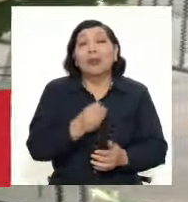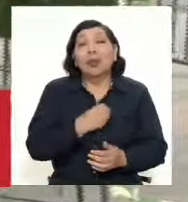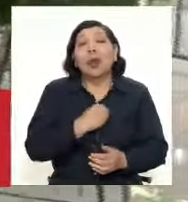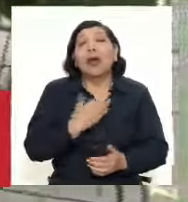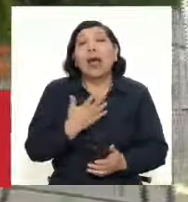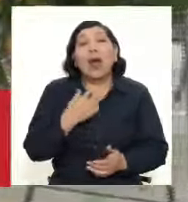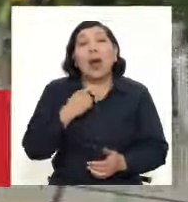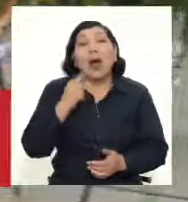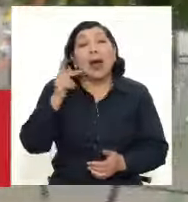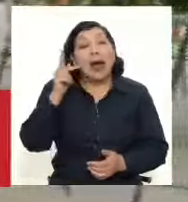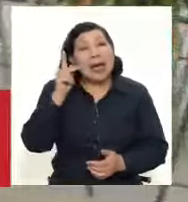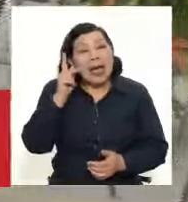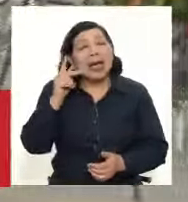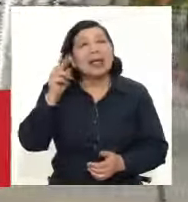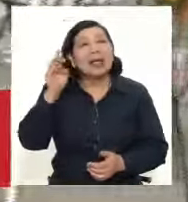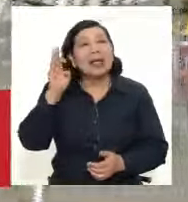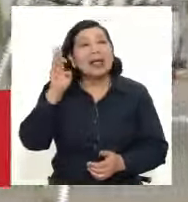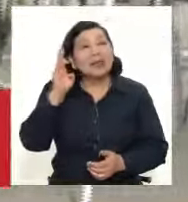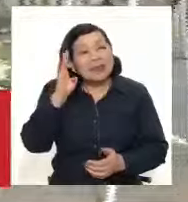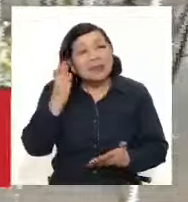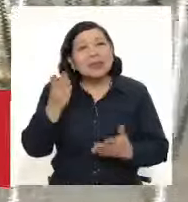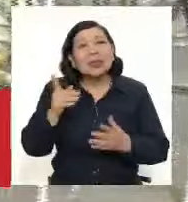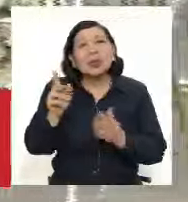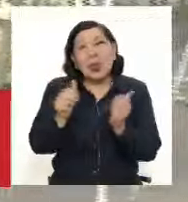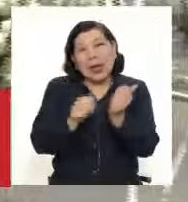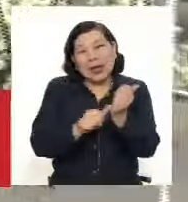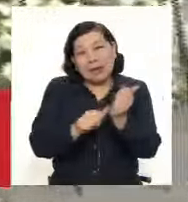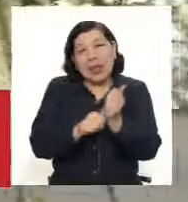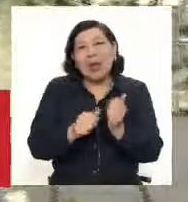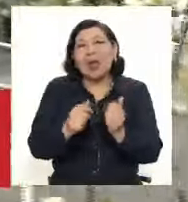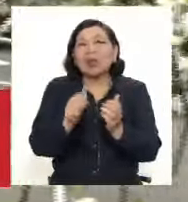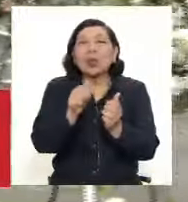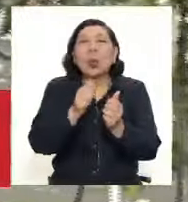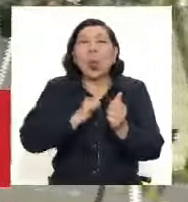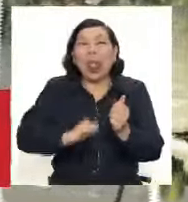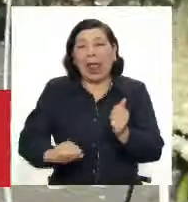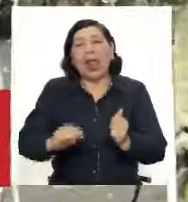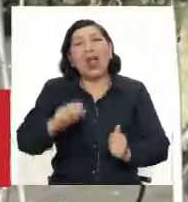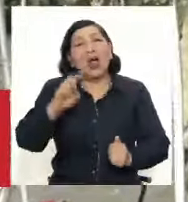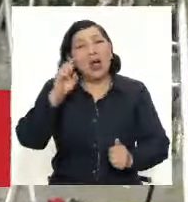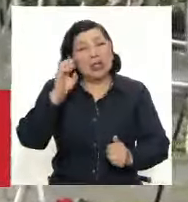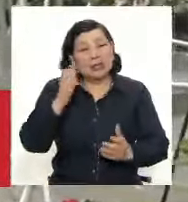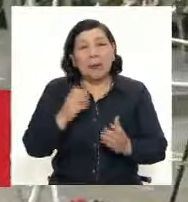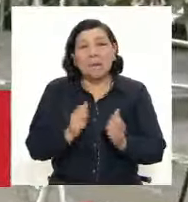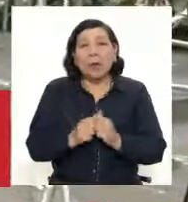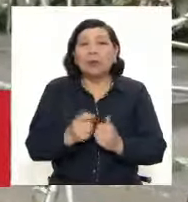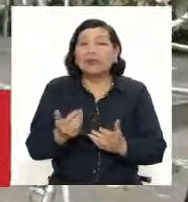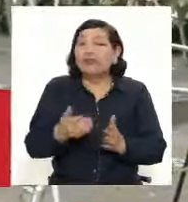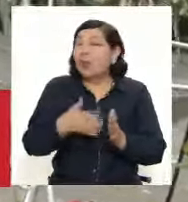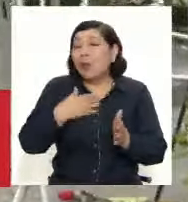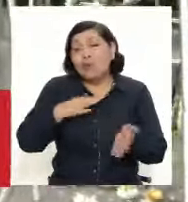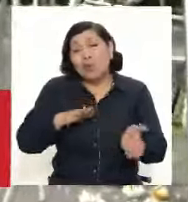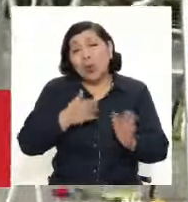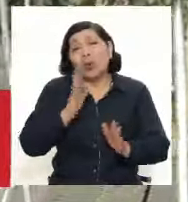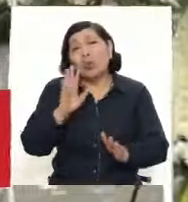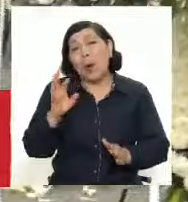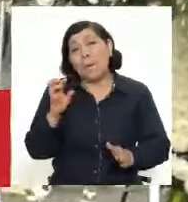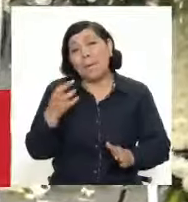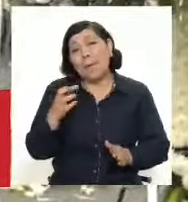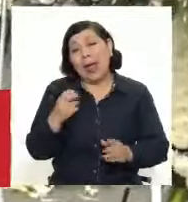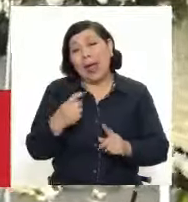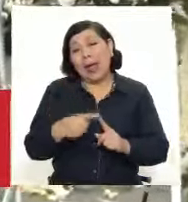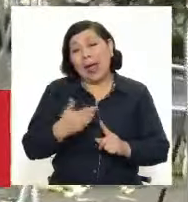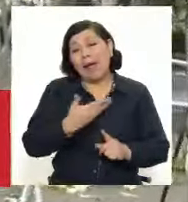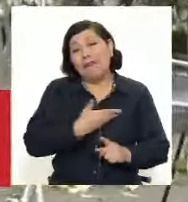a Kenji, a Sachi, a Keiko, a Hiro por la partida de su padre, el